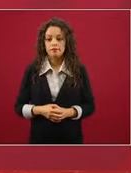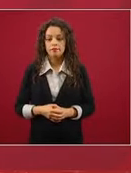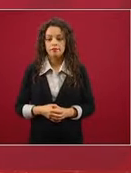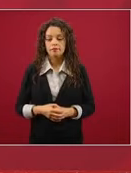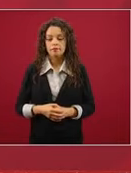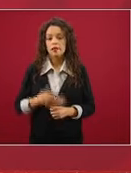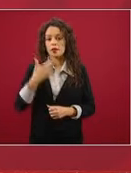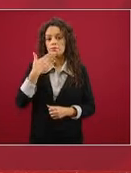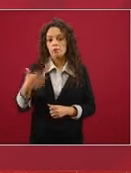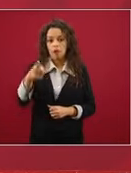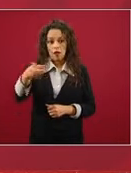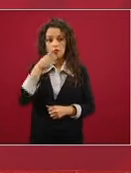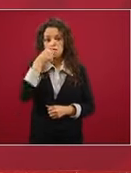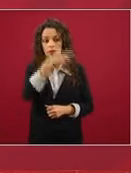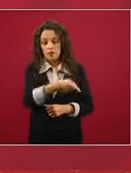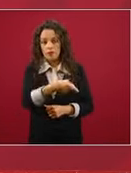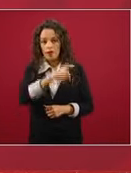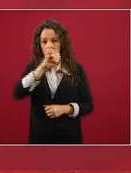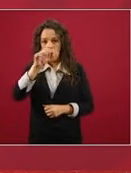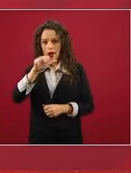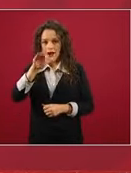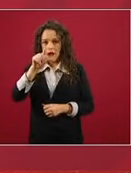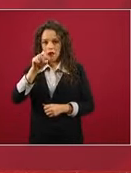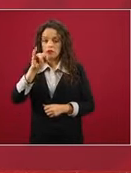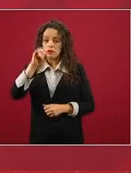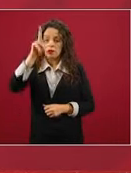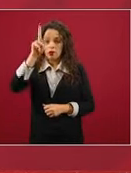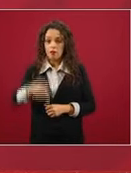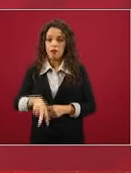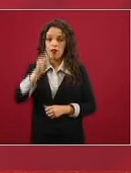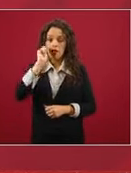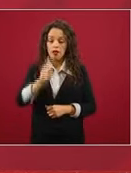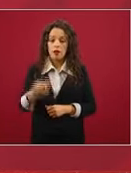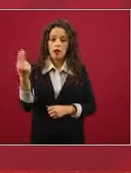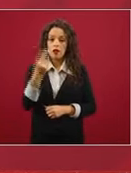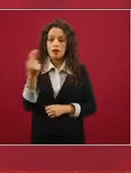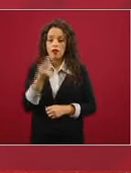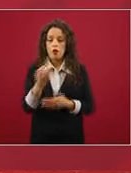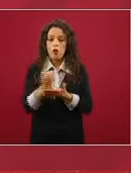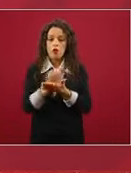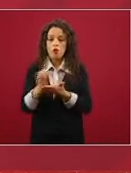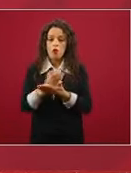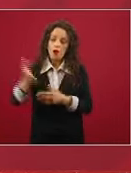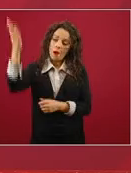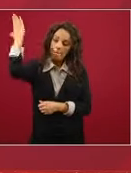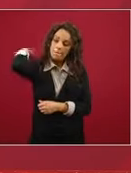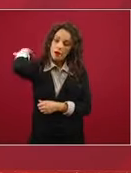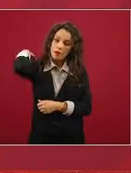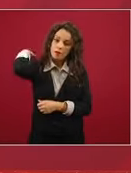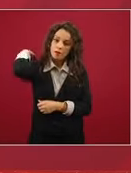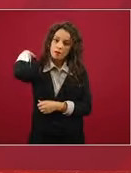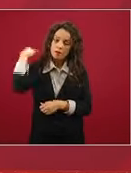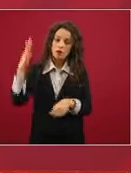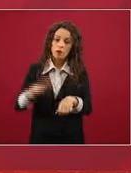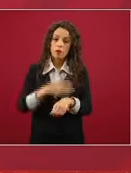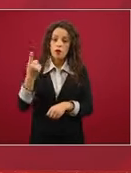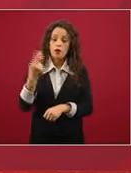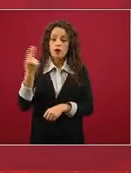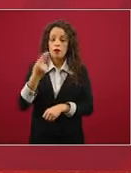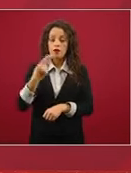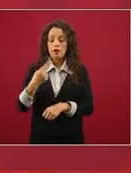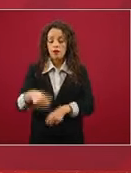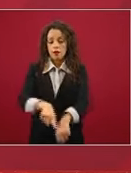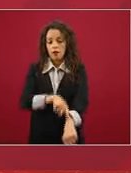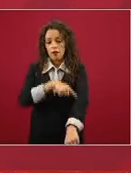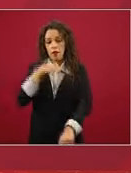recuperación pulmonar y en general orgánica de las personas que estuvieron críticamente enfermas y que tienen tiempos de recuperación prolongados, a